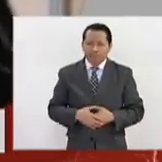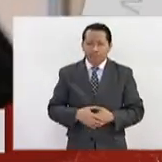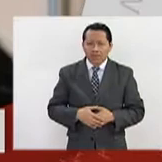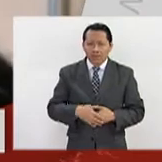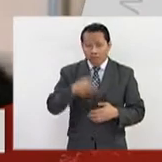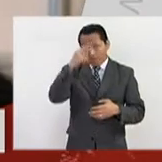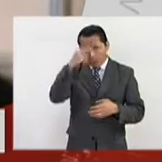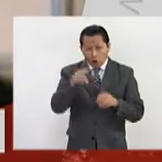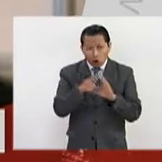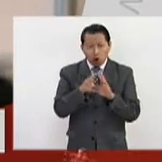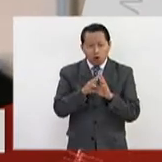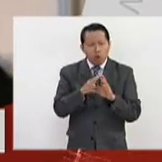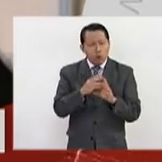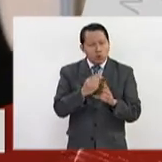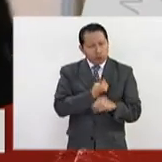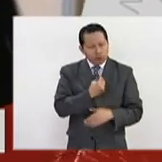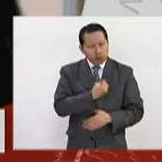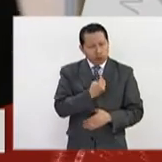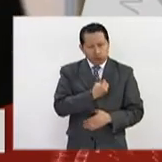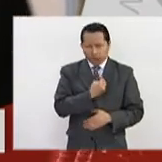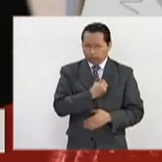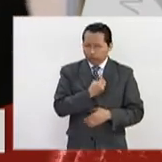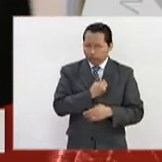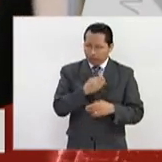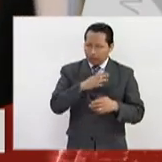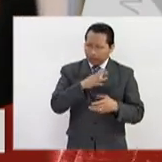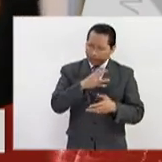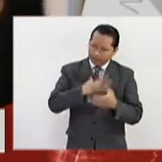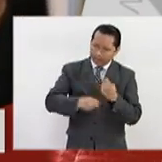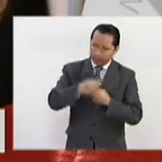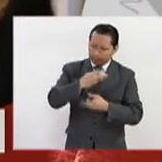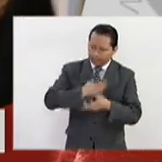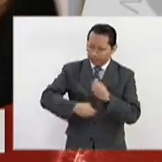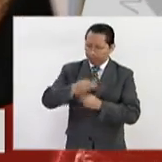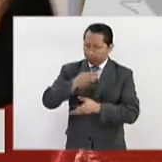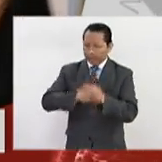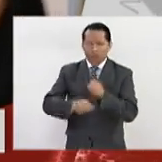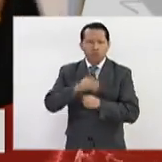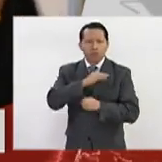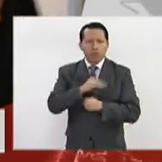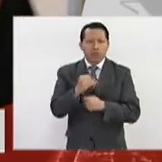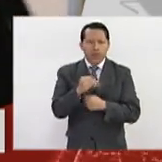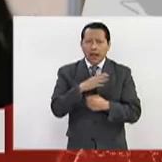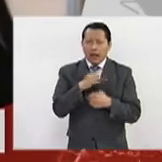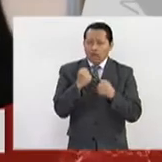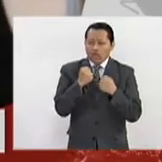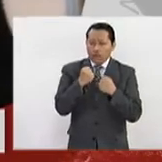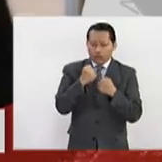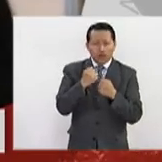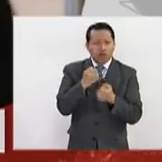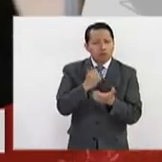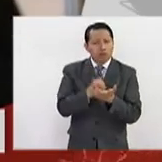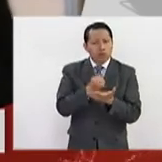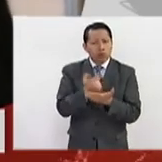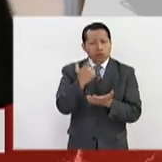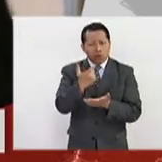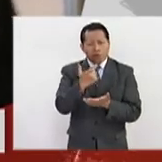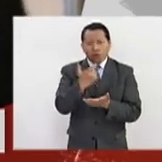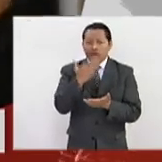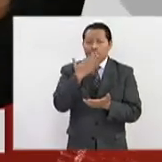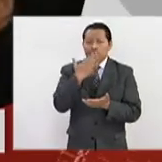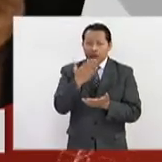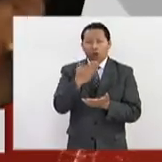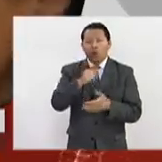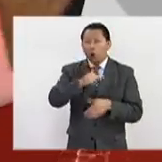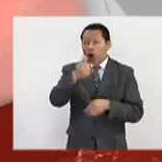caso de resistencia, un caso de resiliencia y un caso de fortaleza económica que difícilmente puede encontrar uno hoy